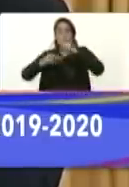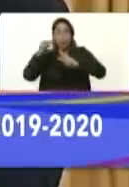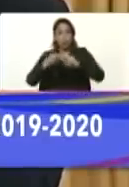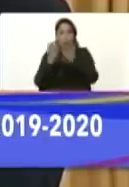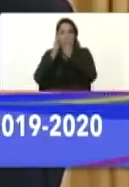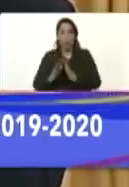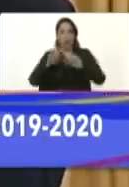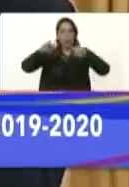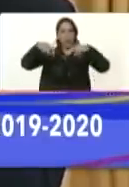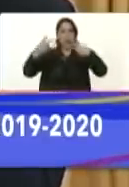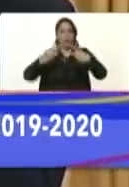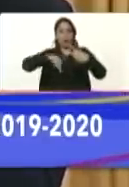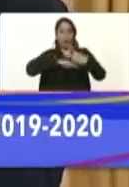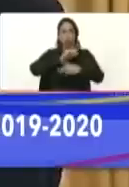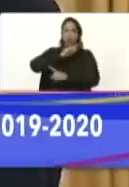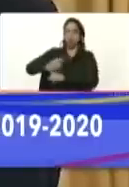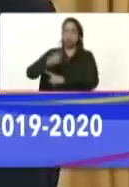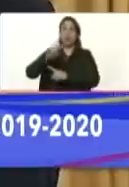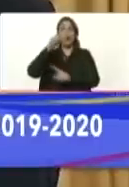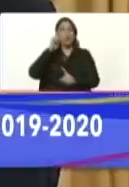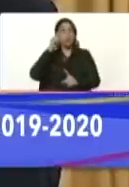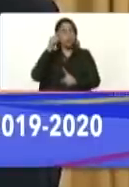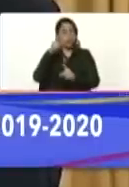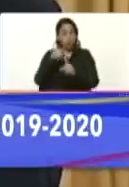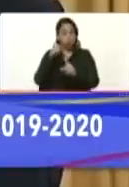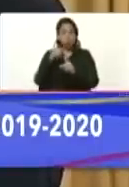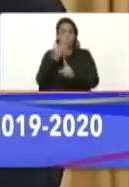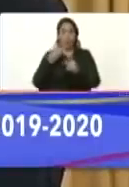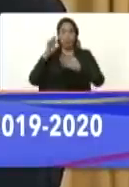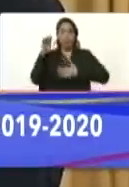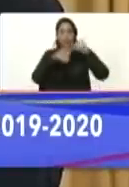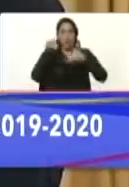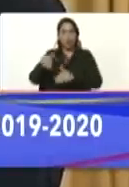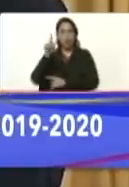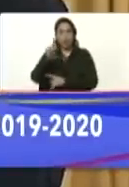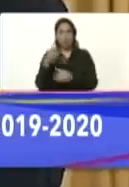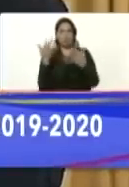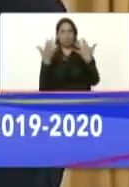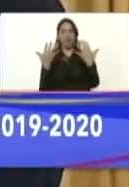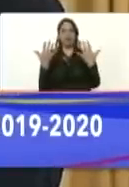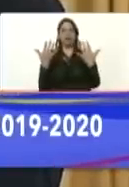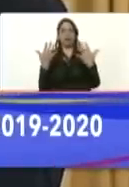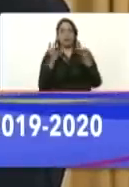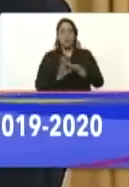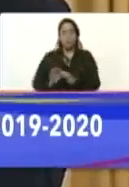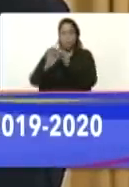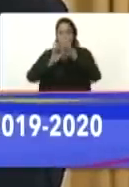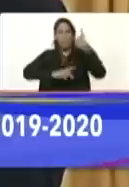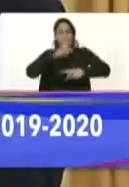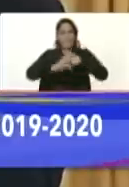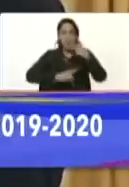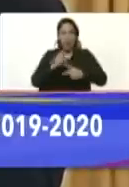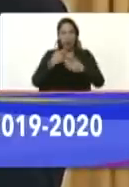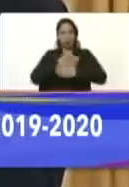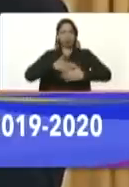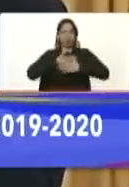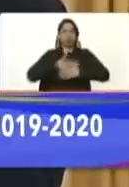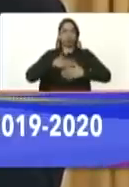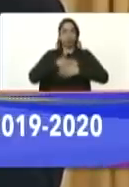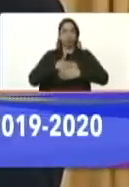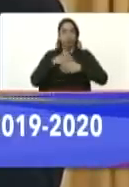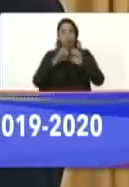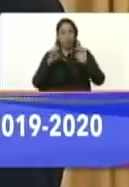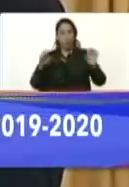esta escuela es decir estamos cumpliendo uno de los compromisos electorales y viene de la mano bueno de todo el plan de calidad educativa con las olimpiadas científicas